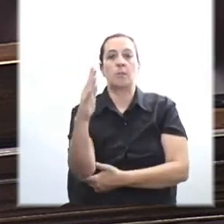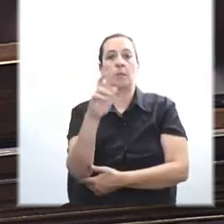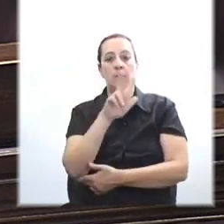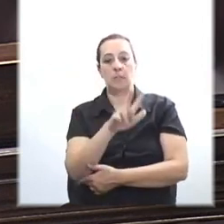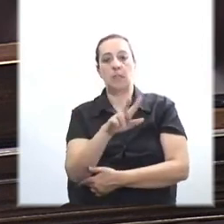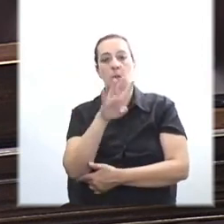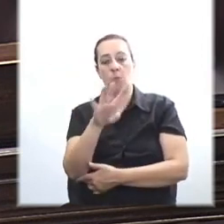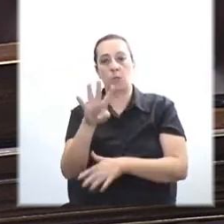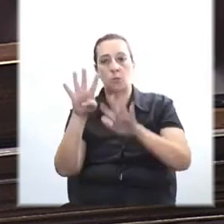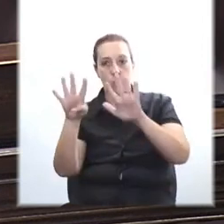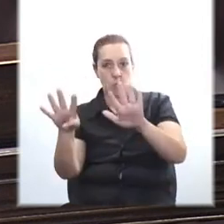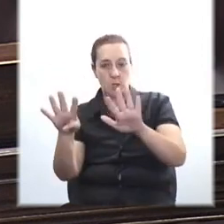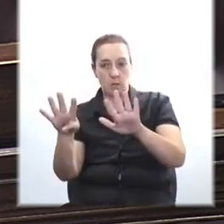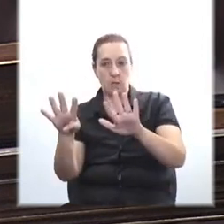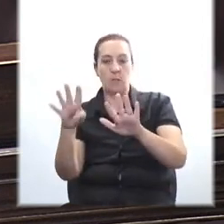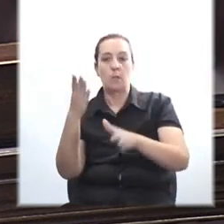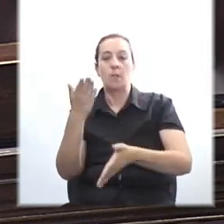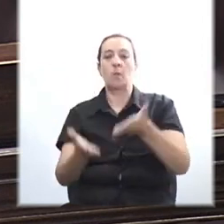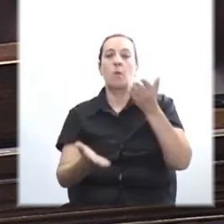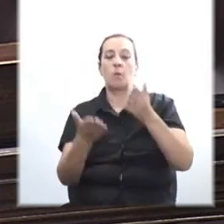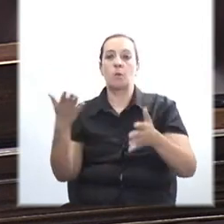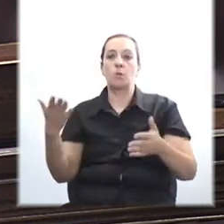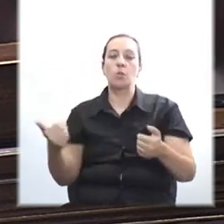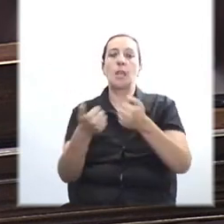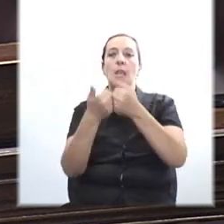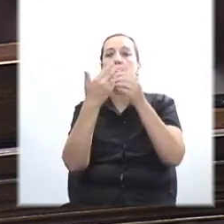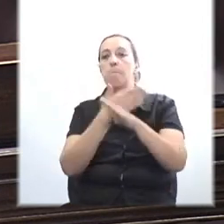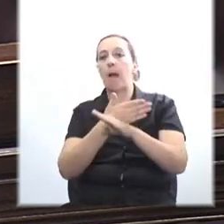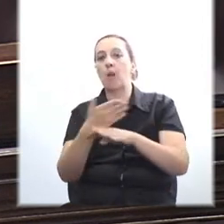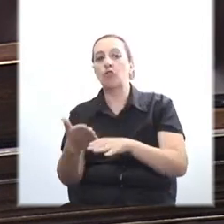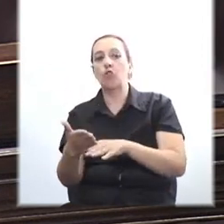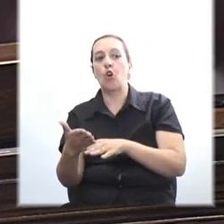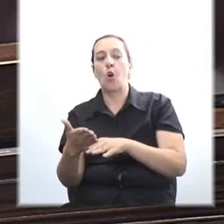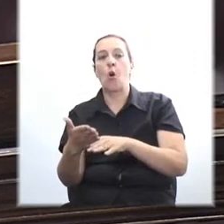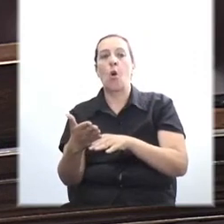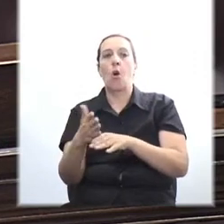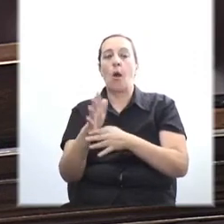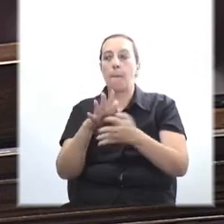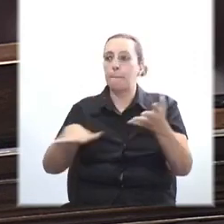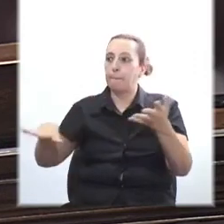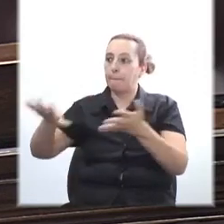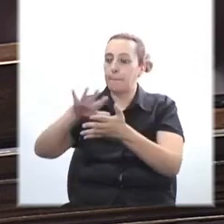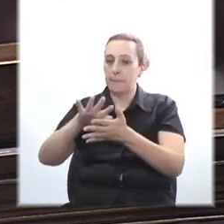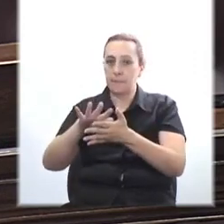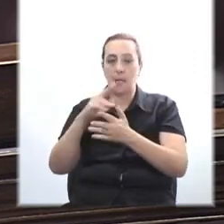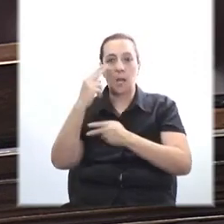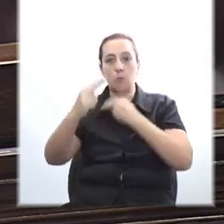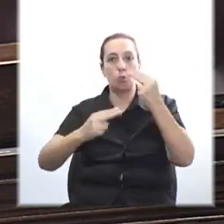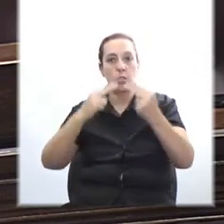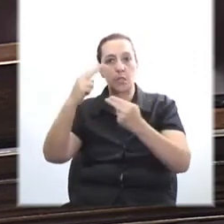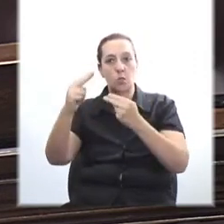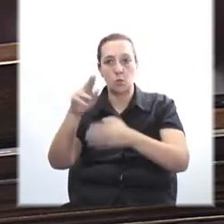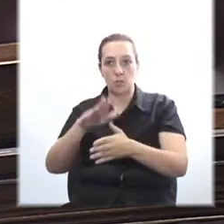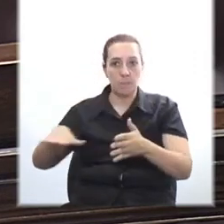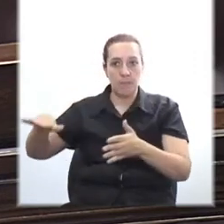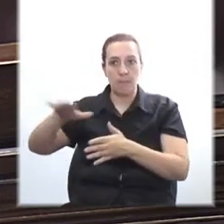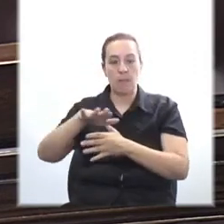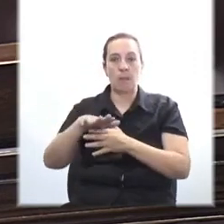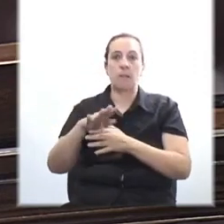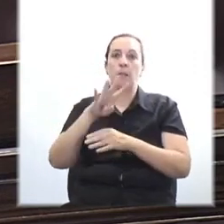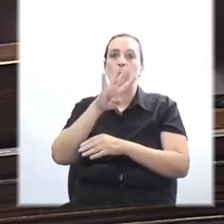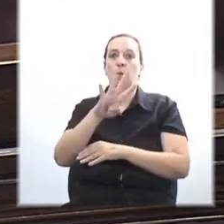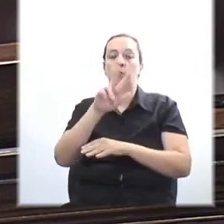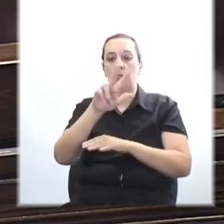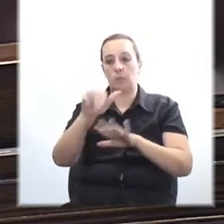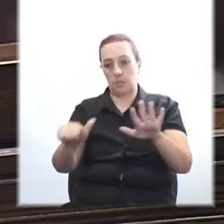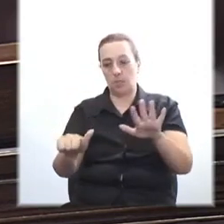349, evaluación de impacto ambiental y autorizaciones ambientales, el 436,